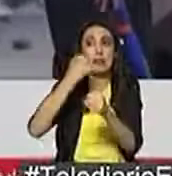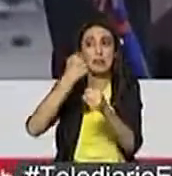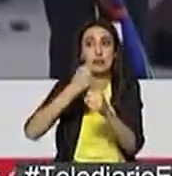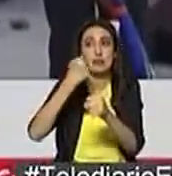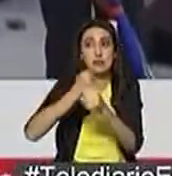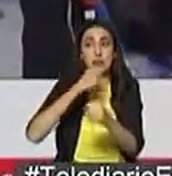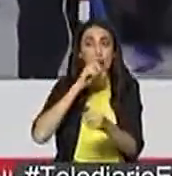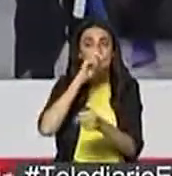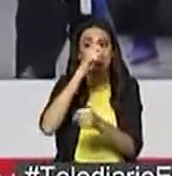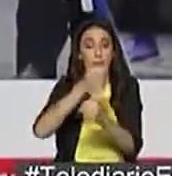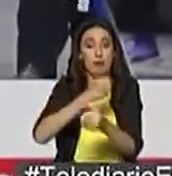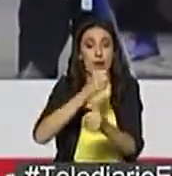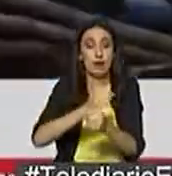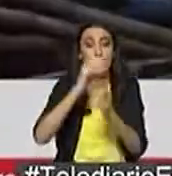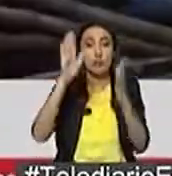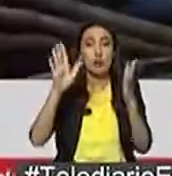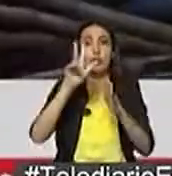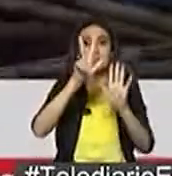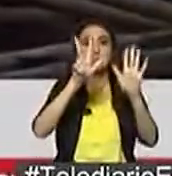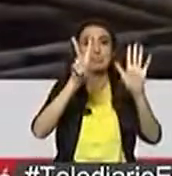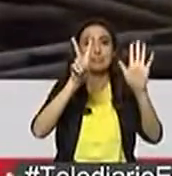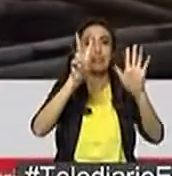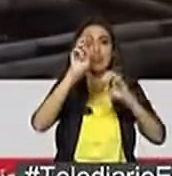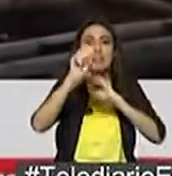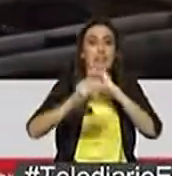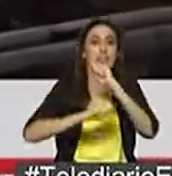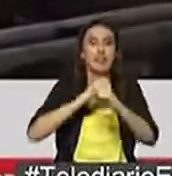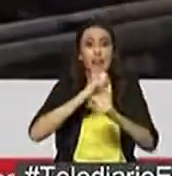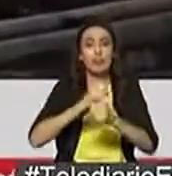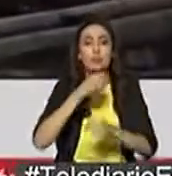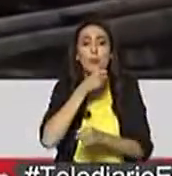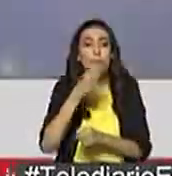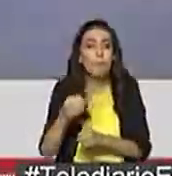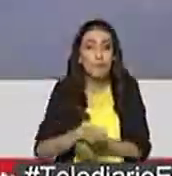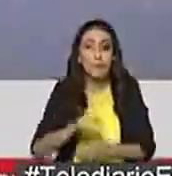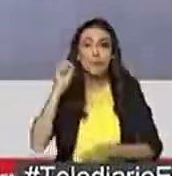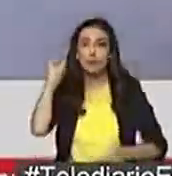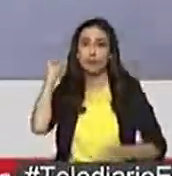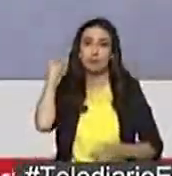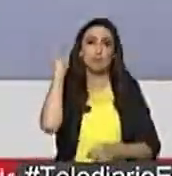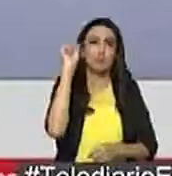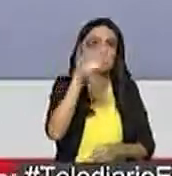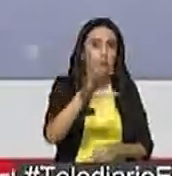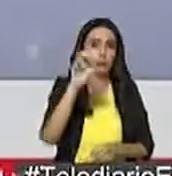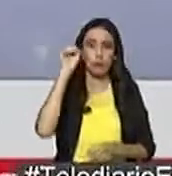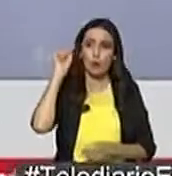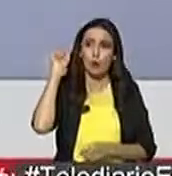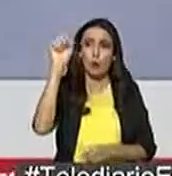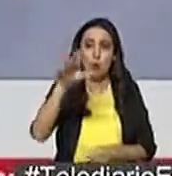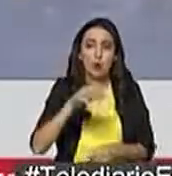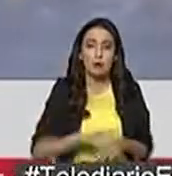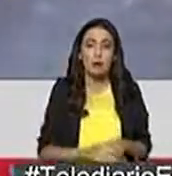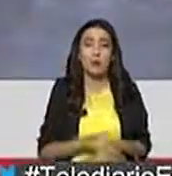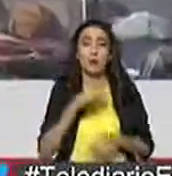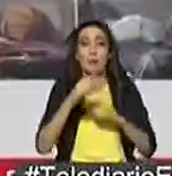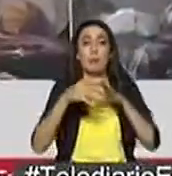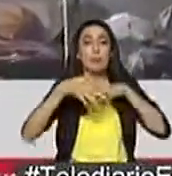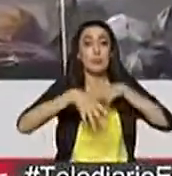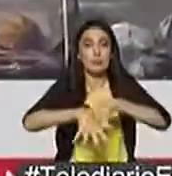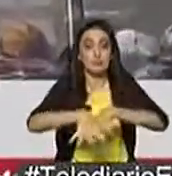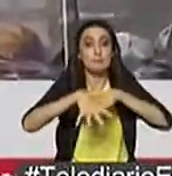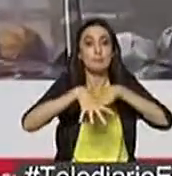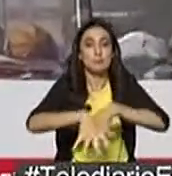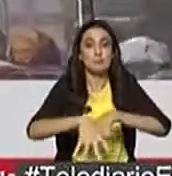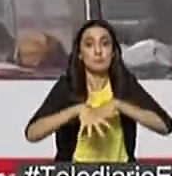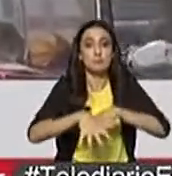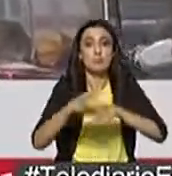de 70 años que fue alcanzado en la cabeza por un ladrillo lanzado por manifestantes. Las protestas continuaron durante el fin de